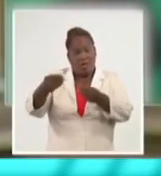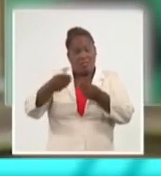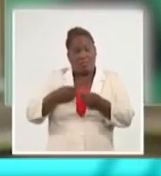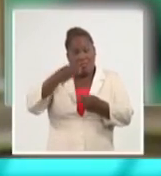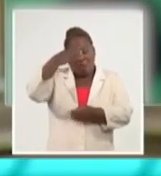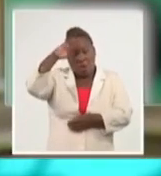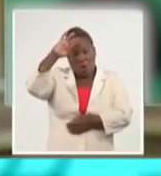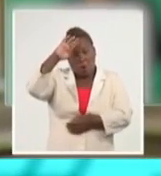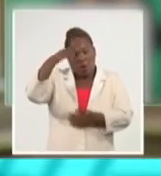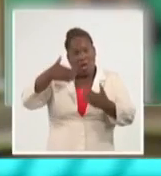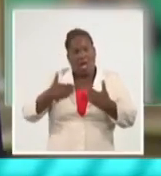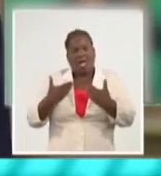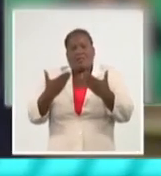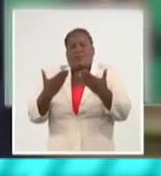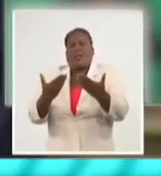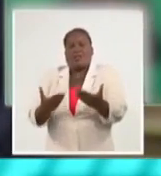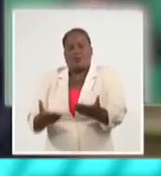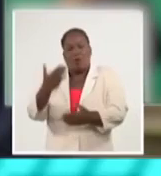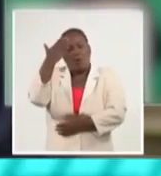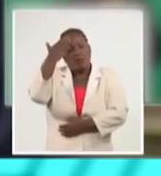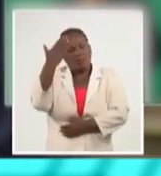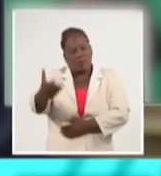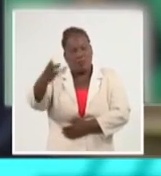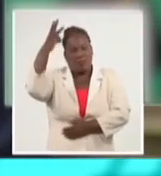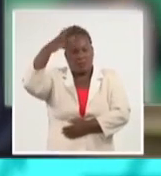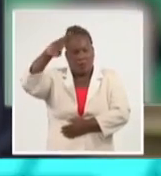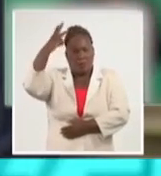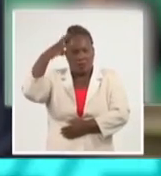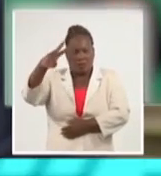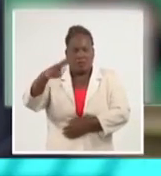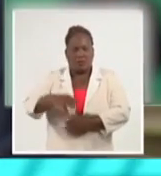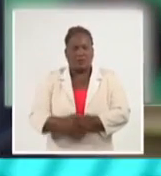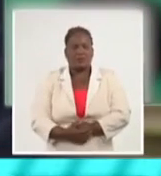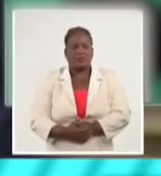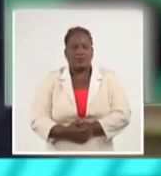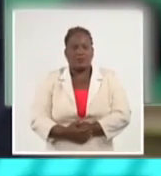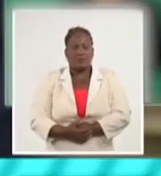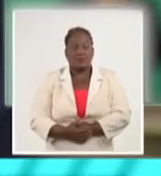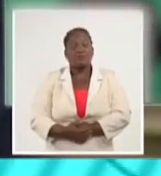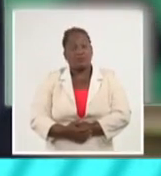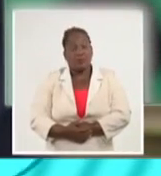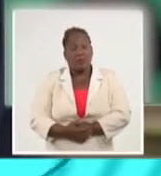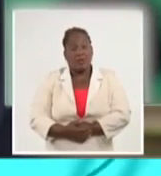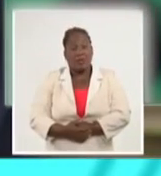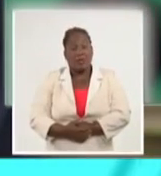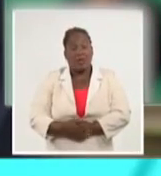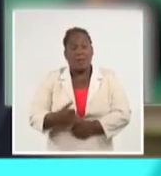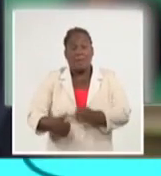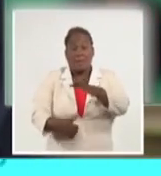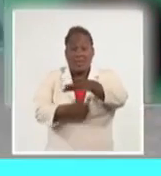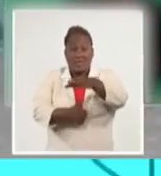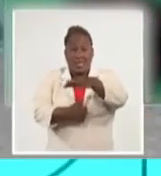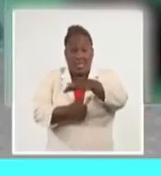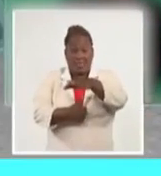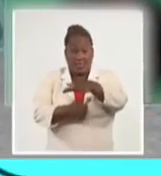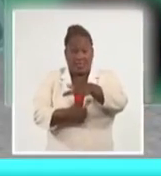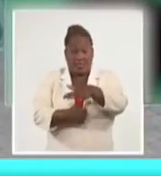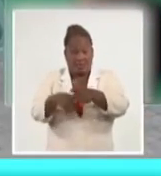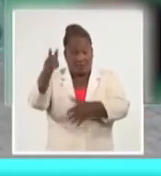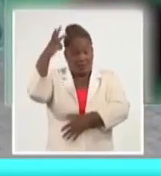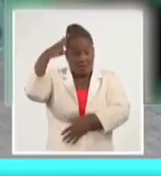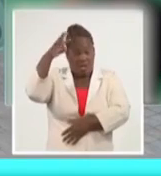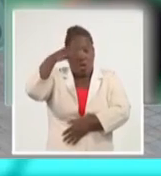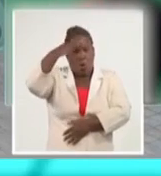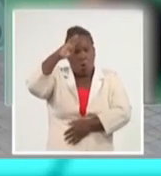mayor admiración y el agradecimiento más profundo. Permítame decirle, querido presidente, que Cuba